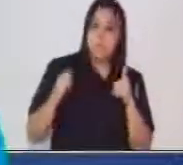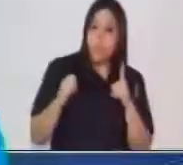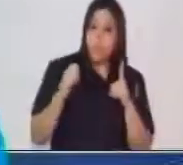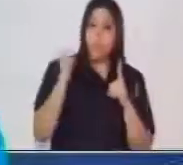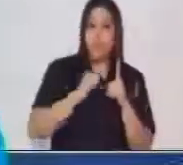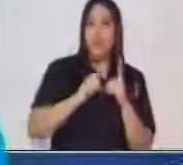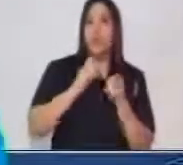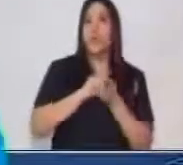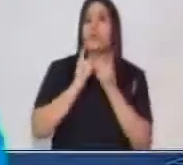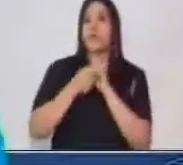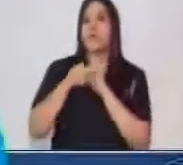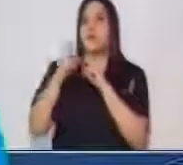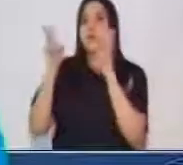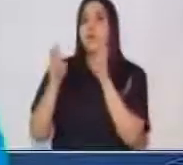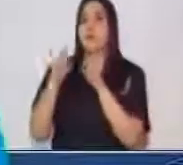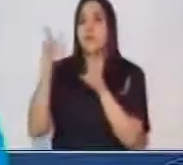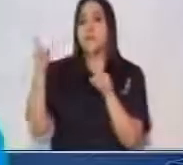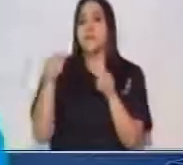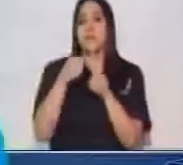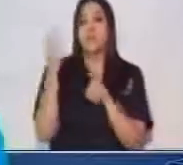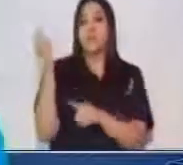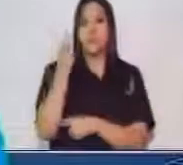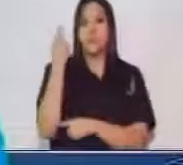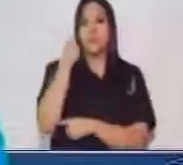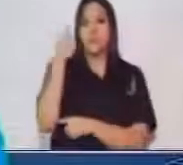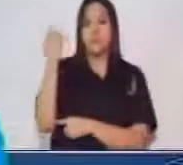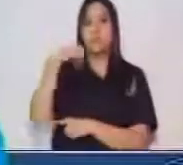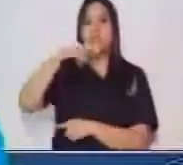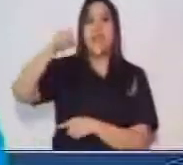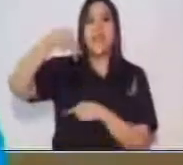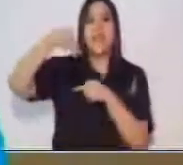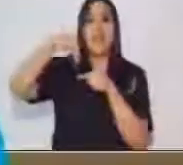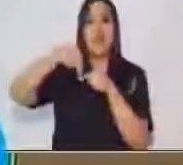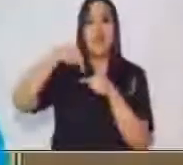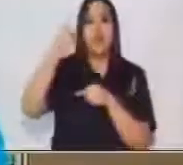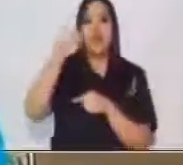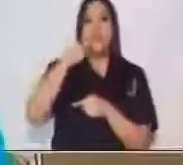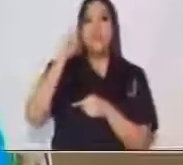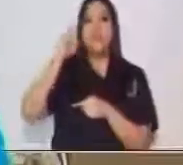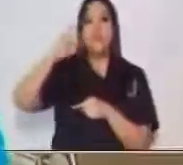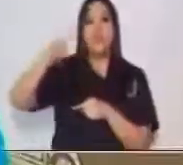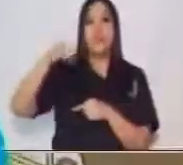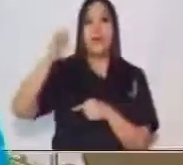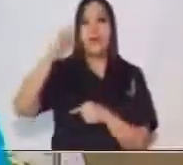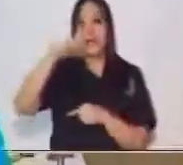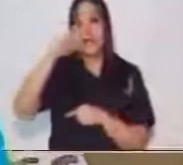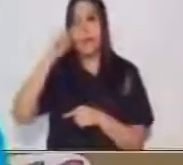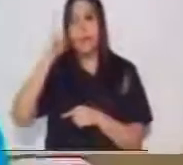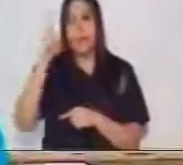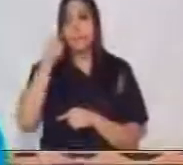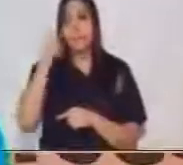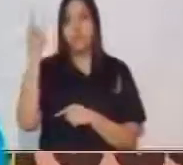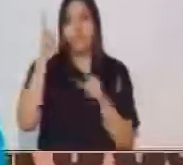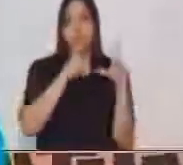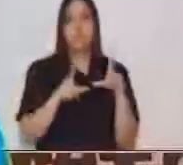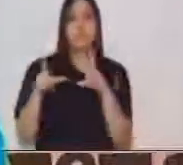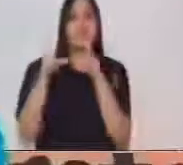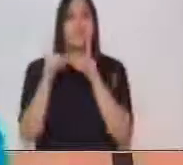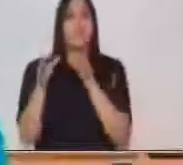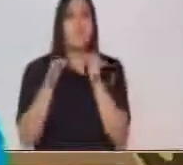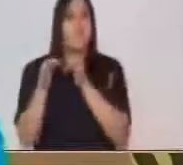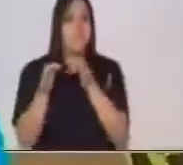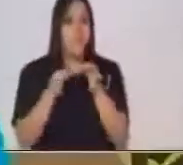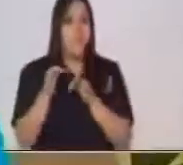es el núcleo del sujeto. Para lo cual vamos a pasar entonces acá, en este cartel, y vamos a